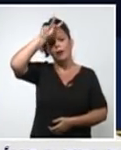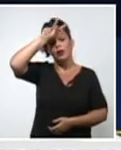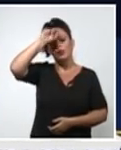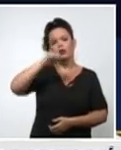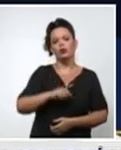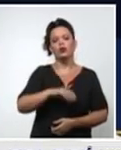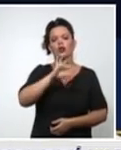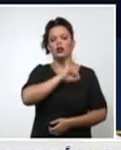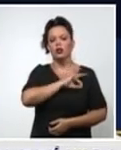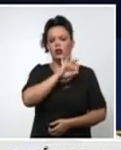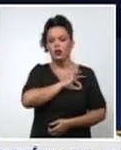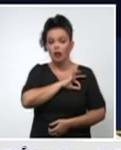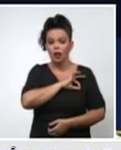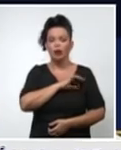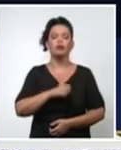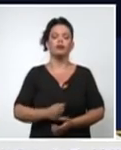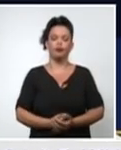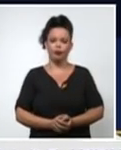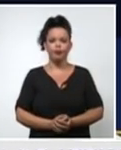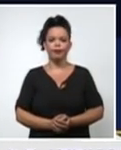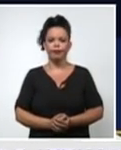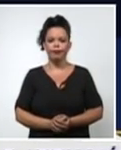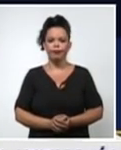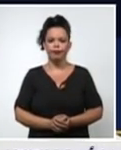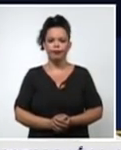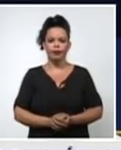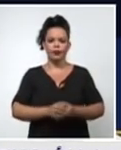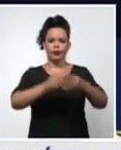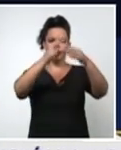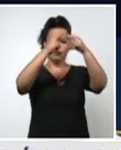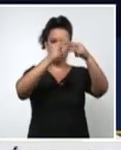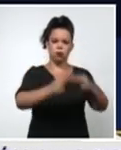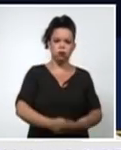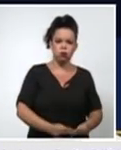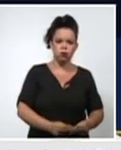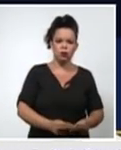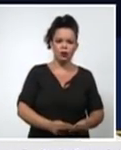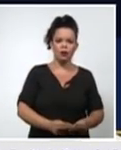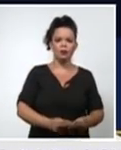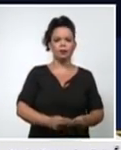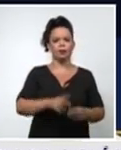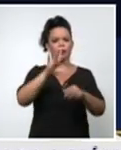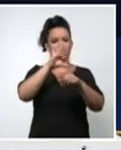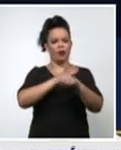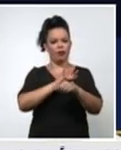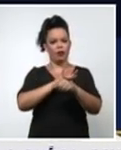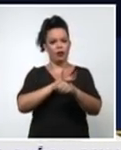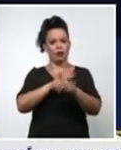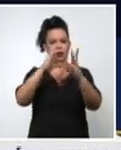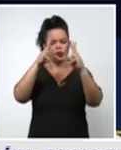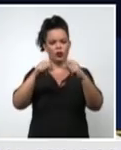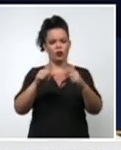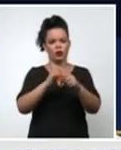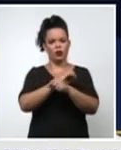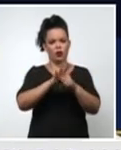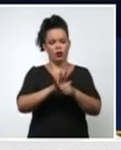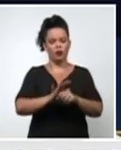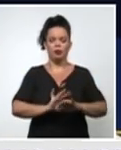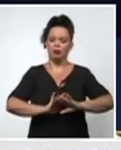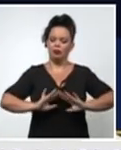los de mayor número de casos confirmados. Este es el comportamiento de Cuba, este